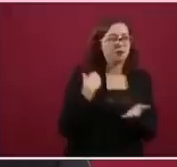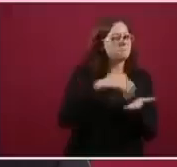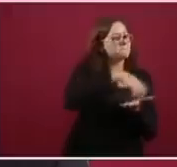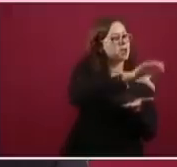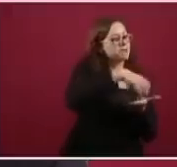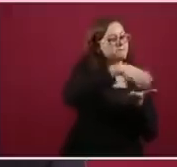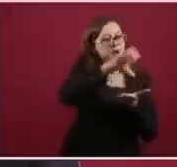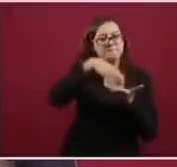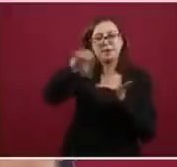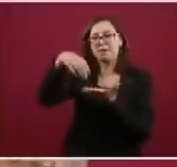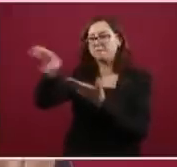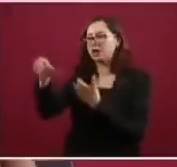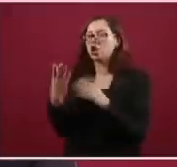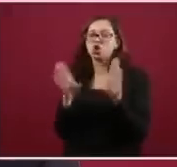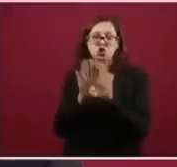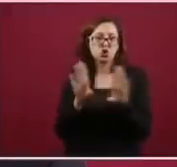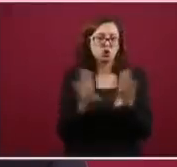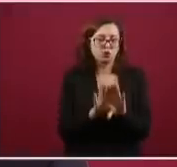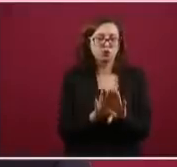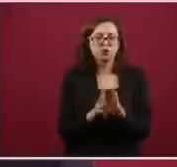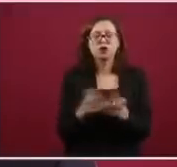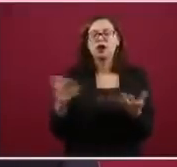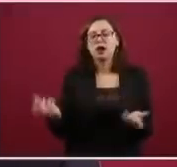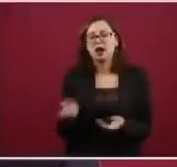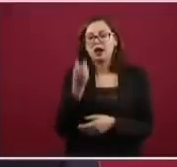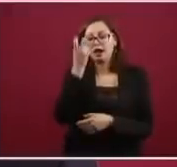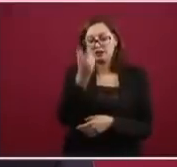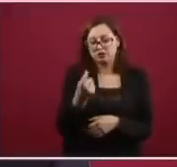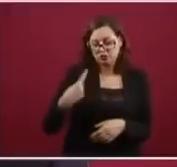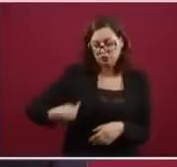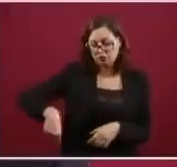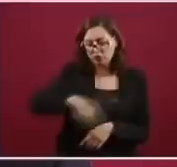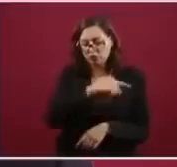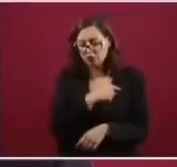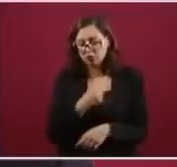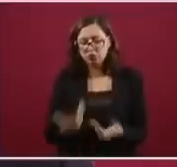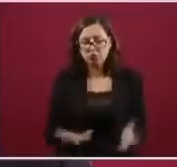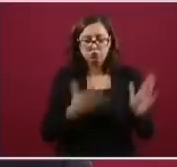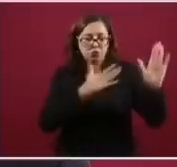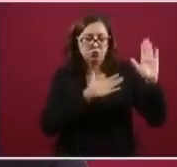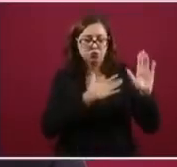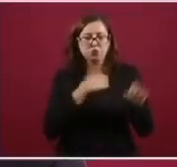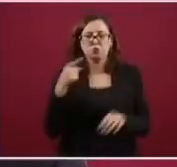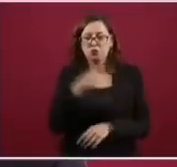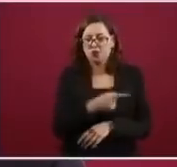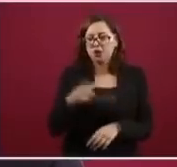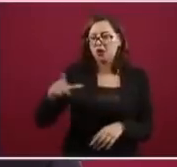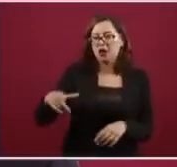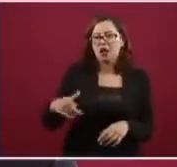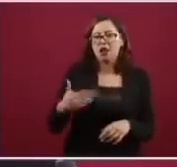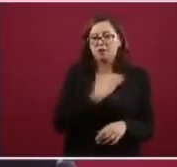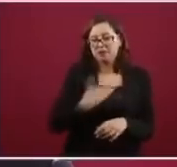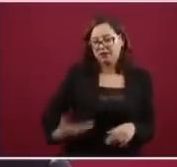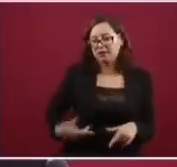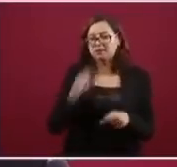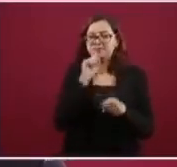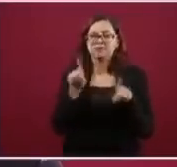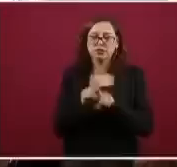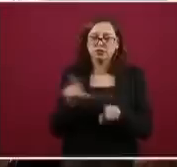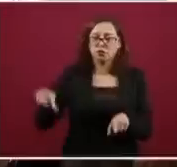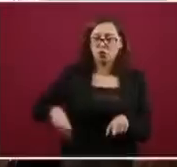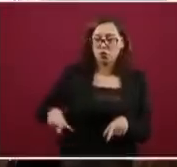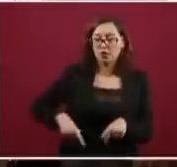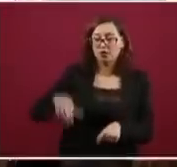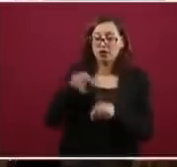las entidades al margen de eso si hay un compromiso que es más o menos público del presidente con los gobernadores de apoyarles en algunas